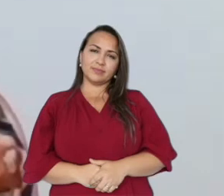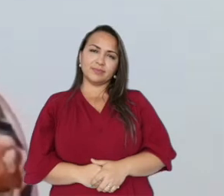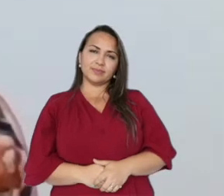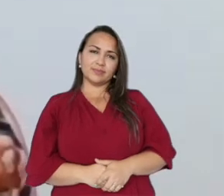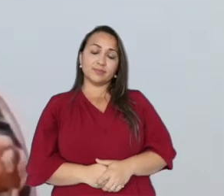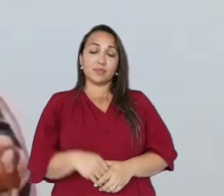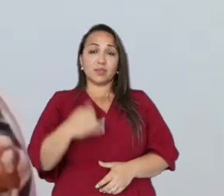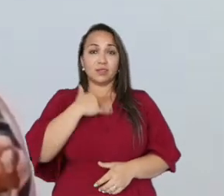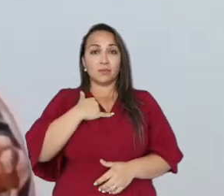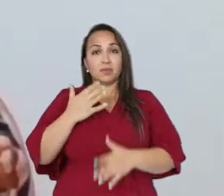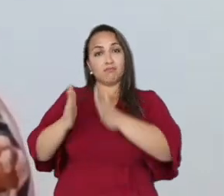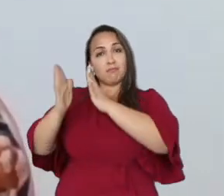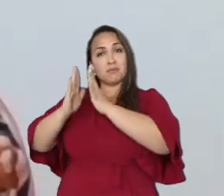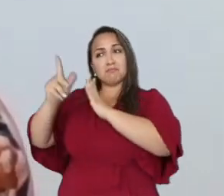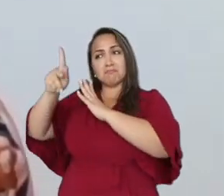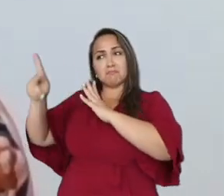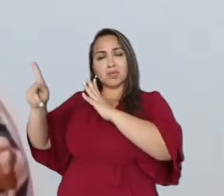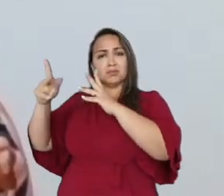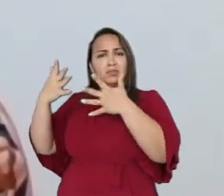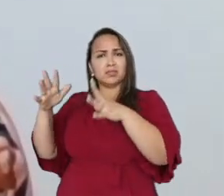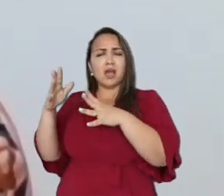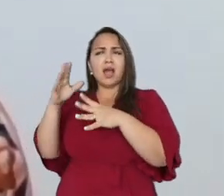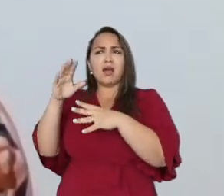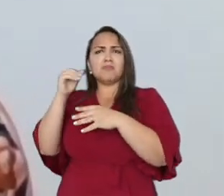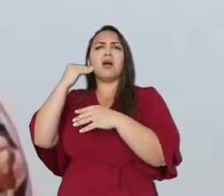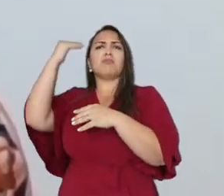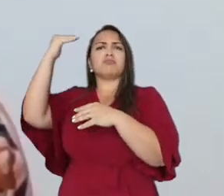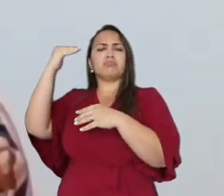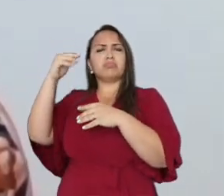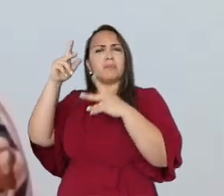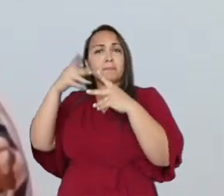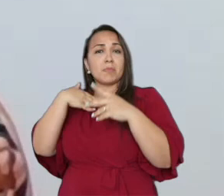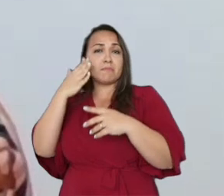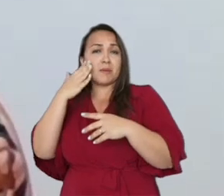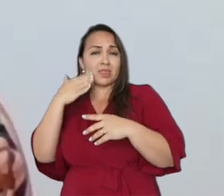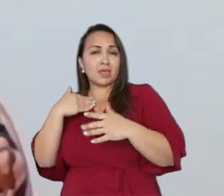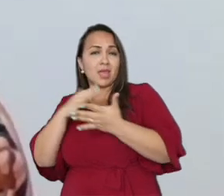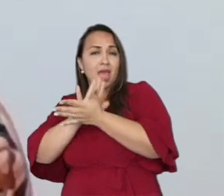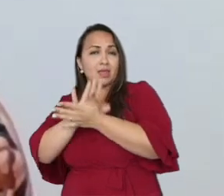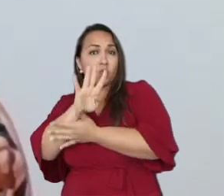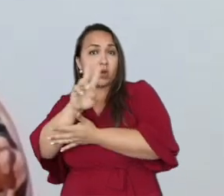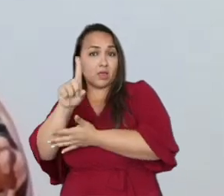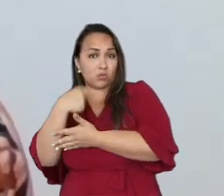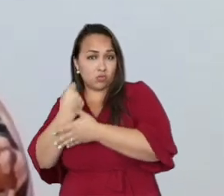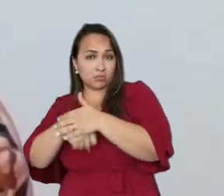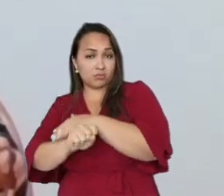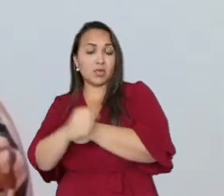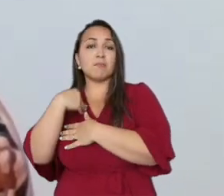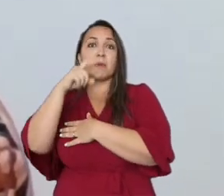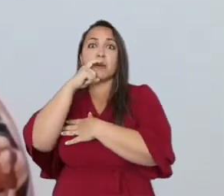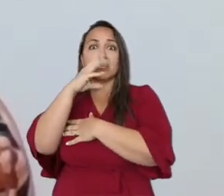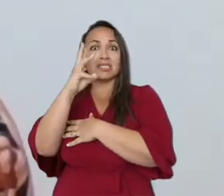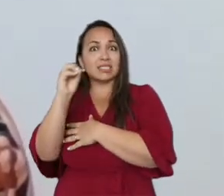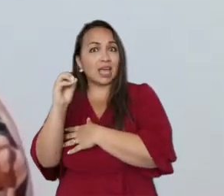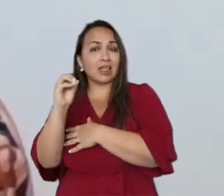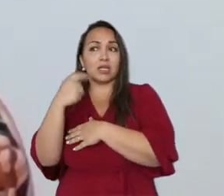Fui criada por padres ya mayores. Cuando yo nací tenía mi mamá 41 años y mi papá